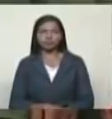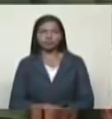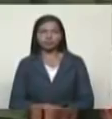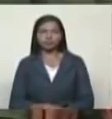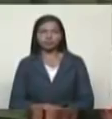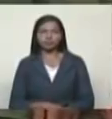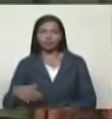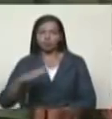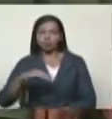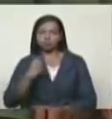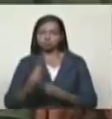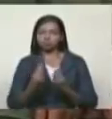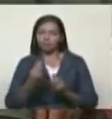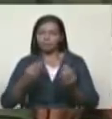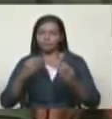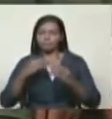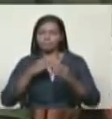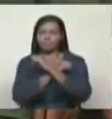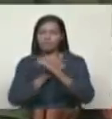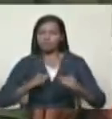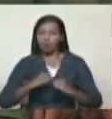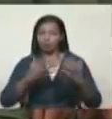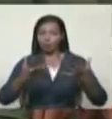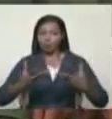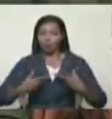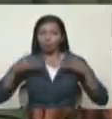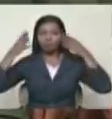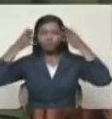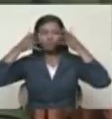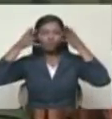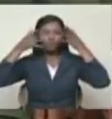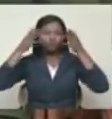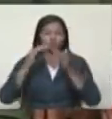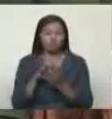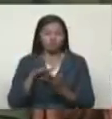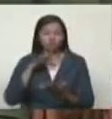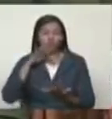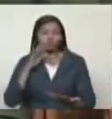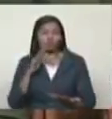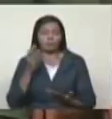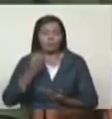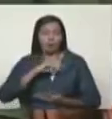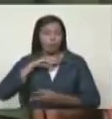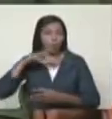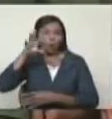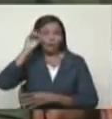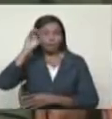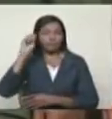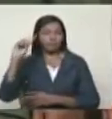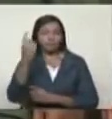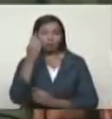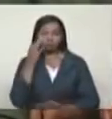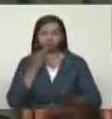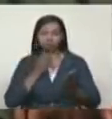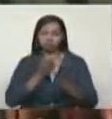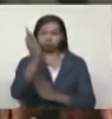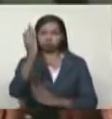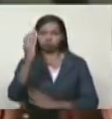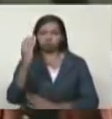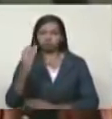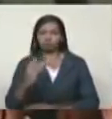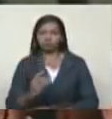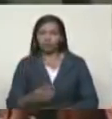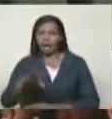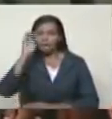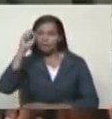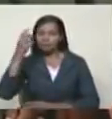donde como militares recibimos grandes enseñanzas. Lo primero que aprendimos fue la